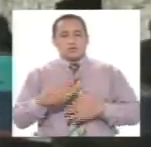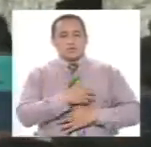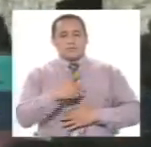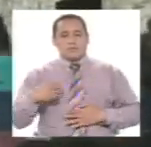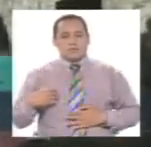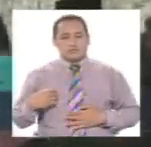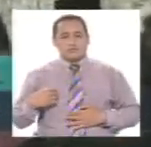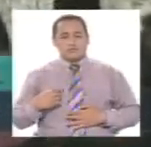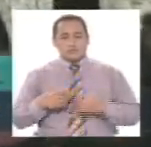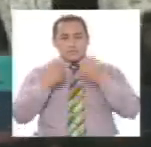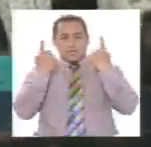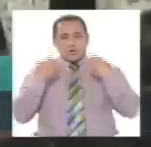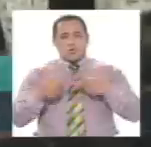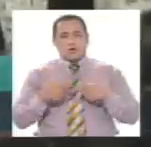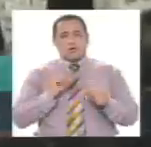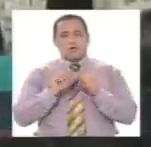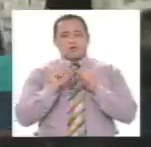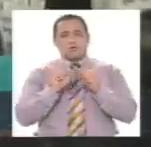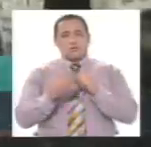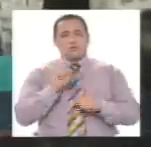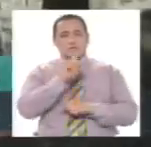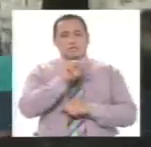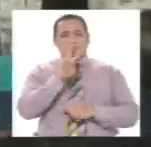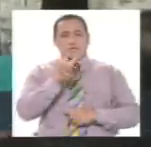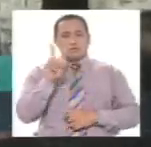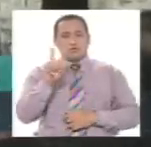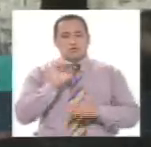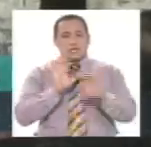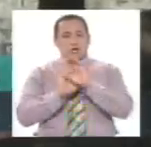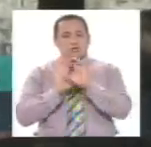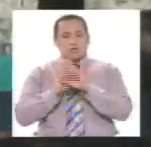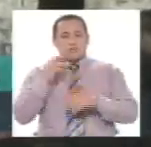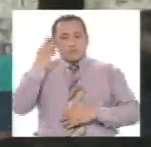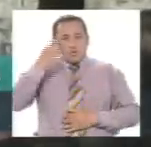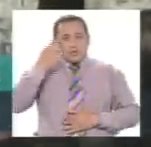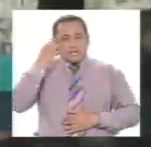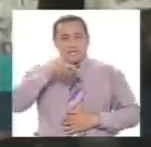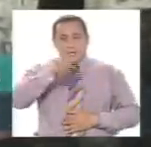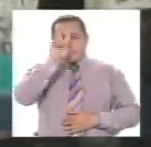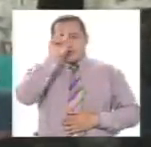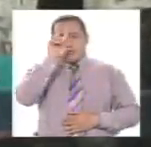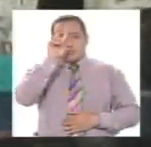Ministros, de conformidad con el artículo 122 de la Constitución